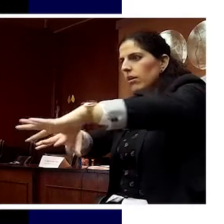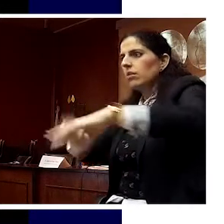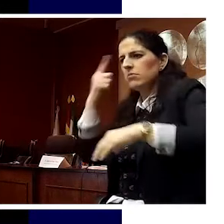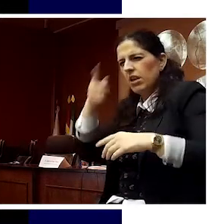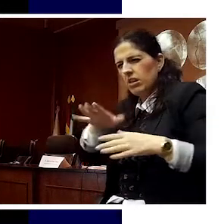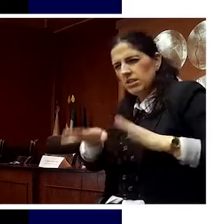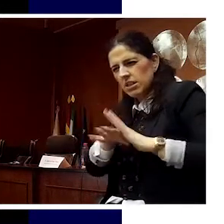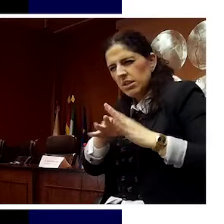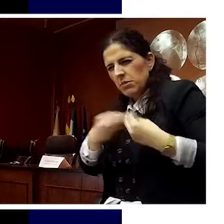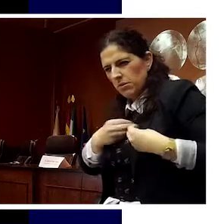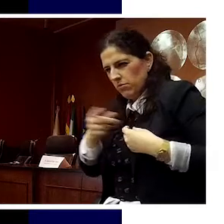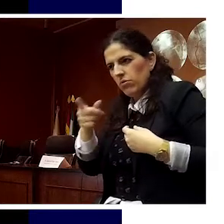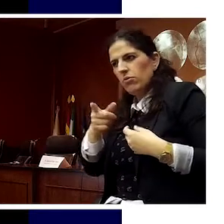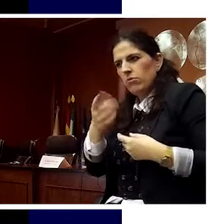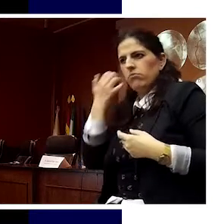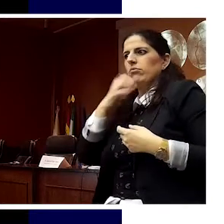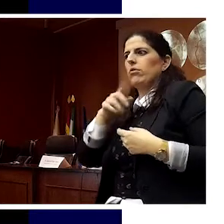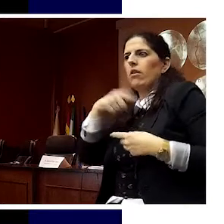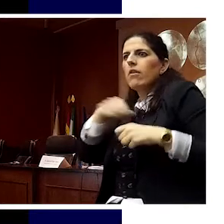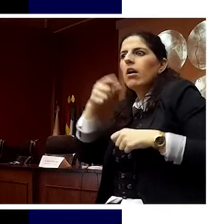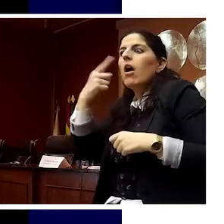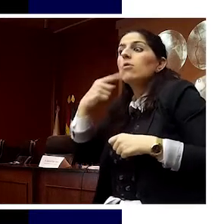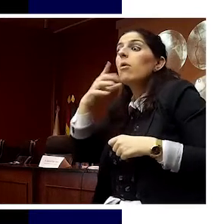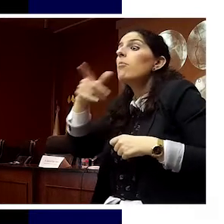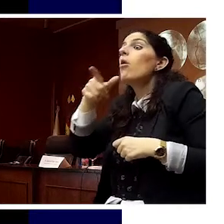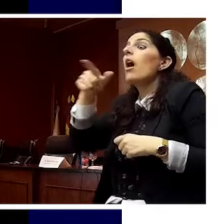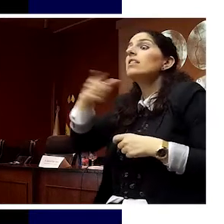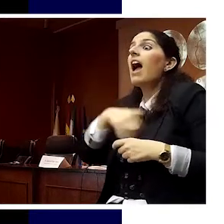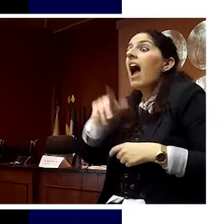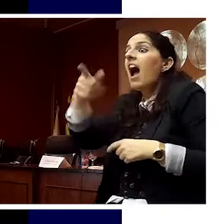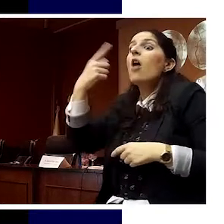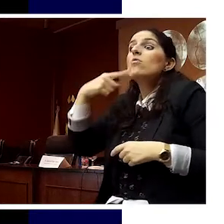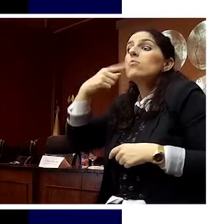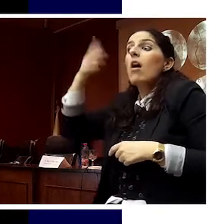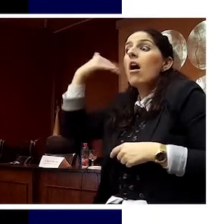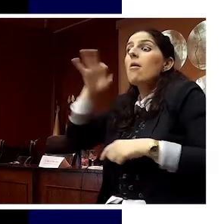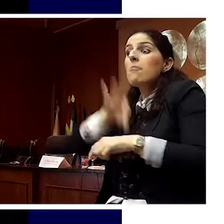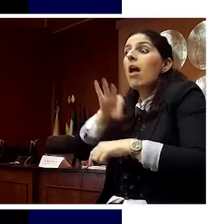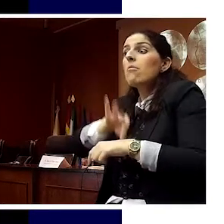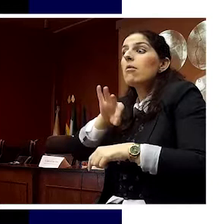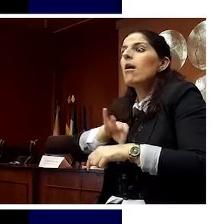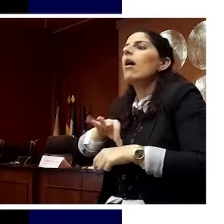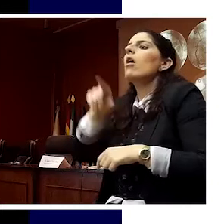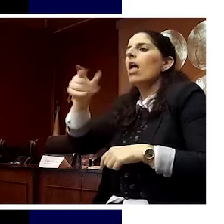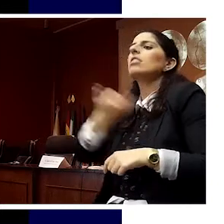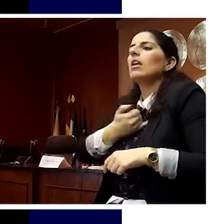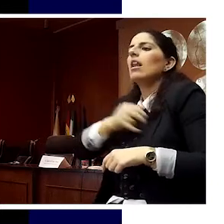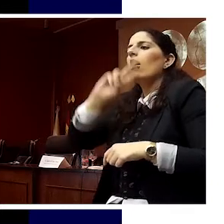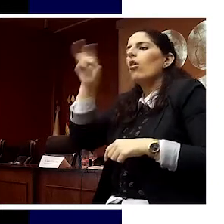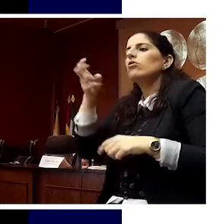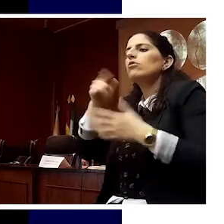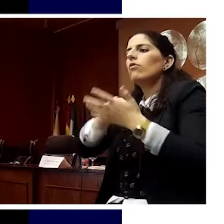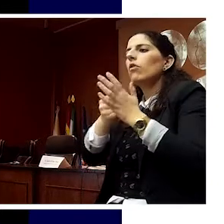esto? Porque esto afecta a todo el ventrículo izquierdo. Bueno, pues se puede sobrevivir porque afortunadamente este paciente, cuando